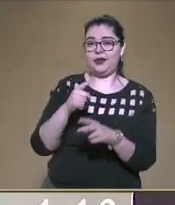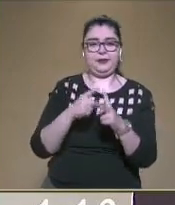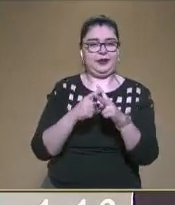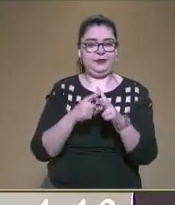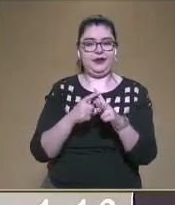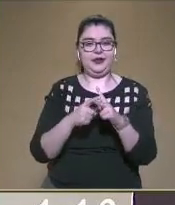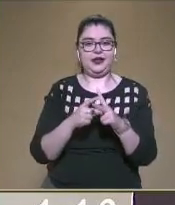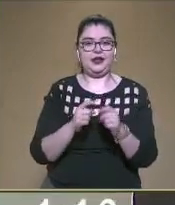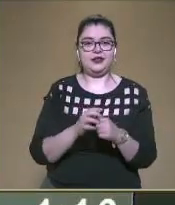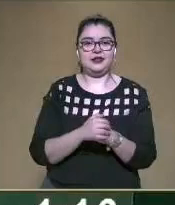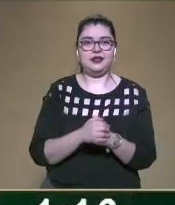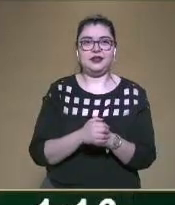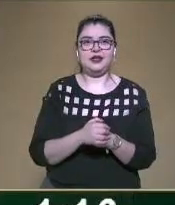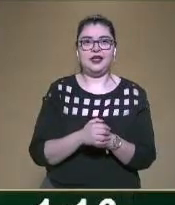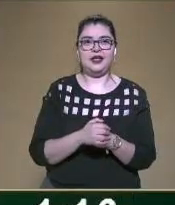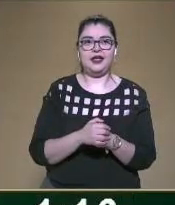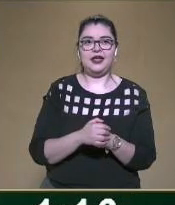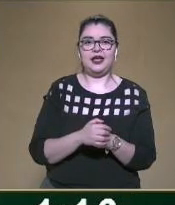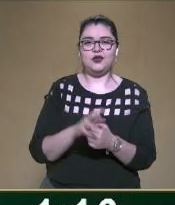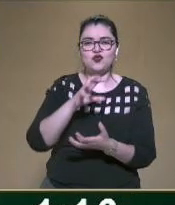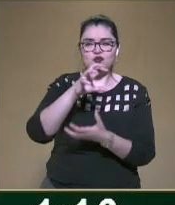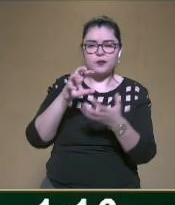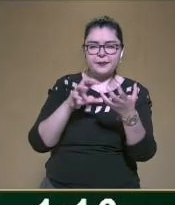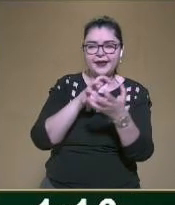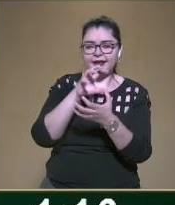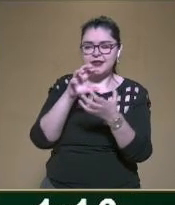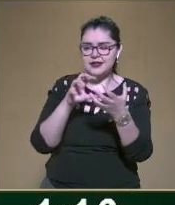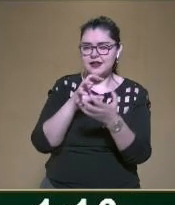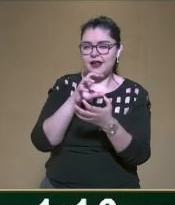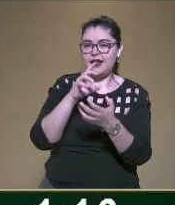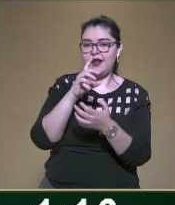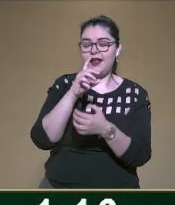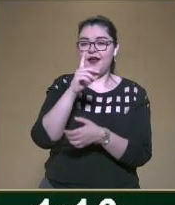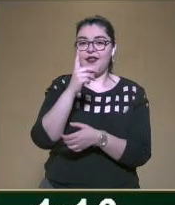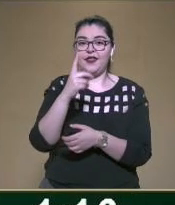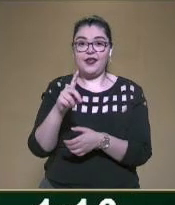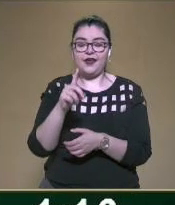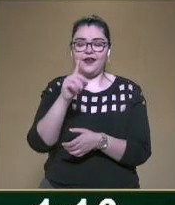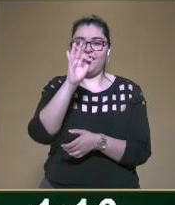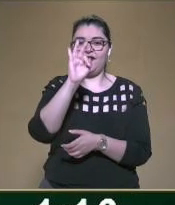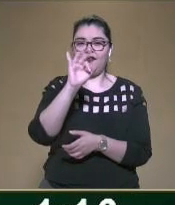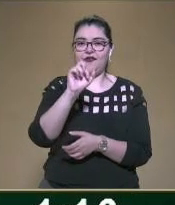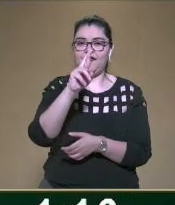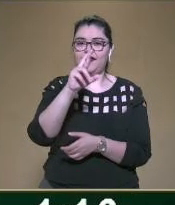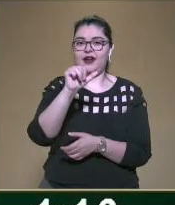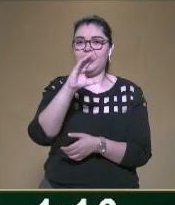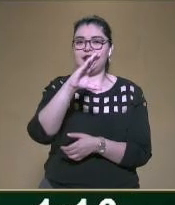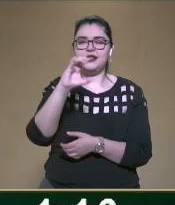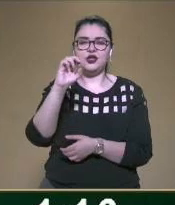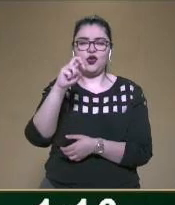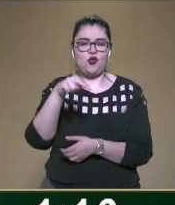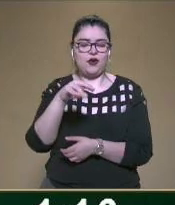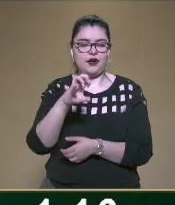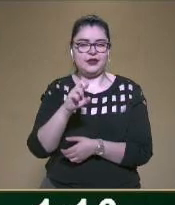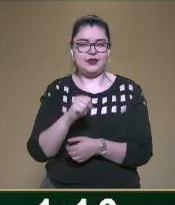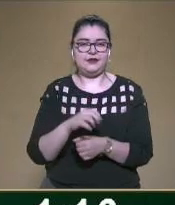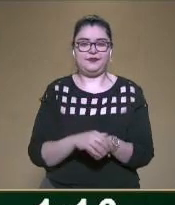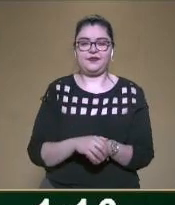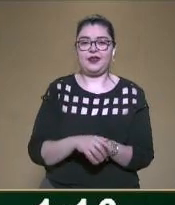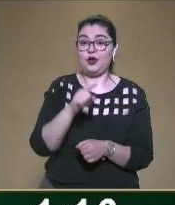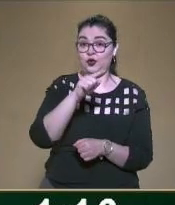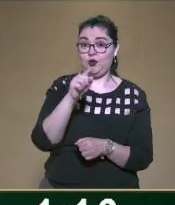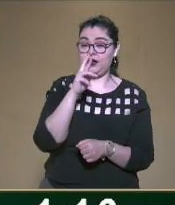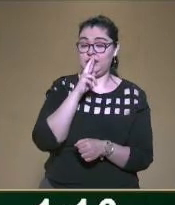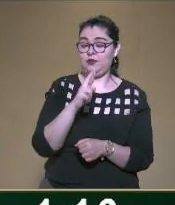es mix de fracciones. Y el aprendizaje esperado para tercer grado es... Resuelve problemas de